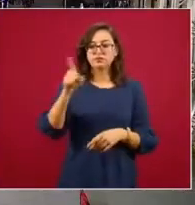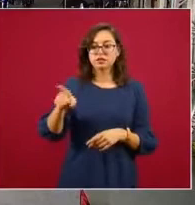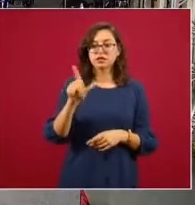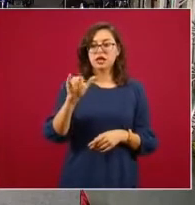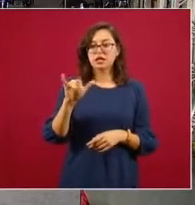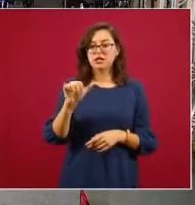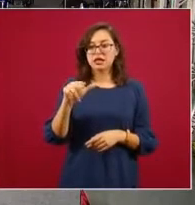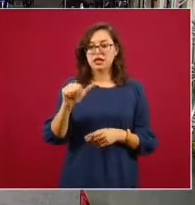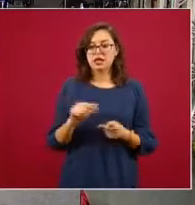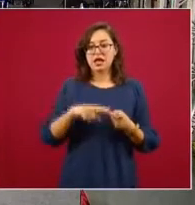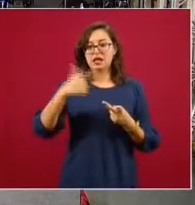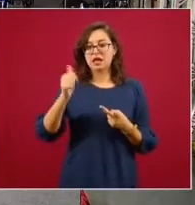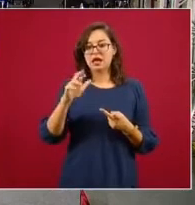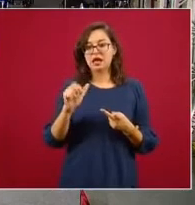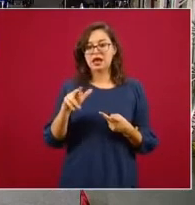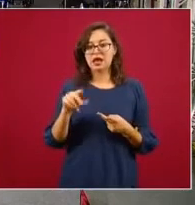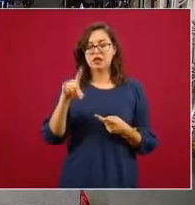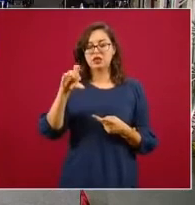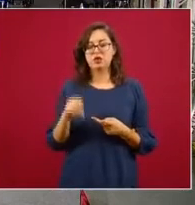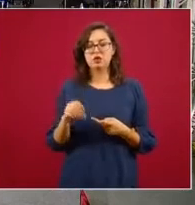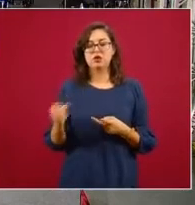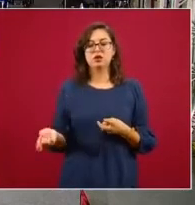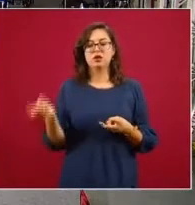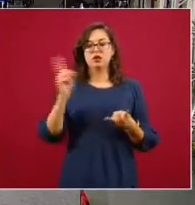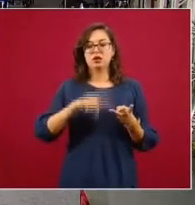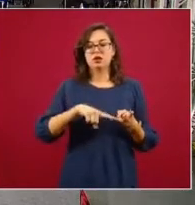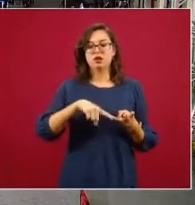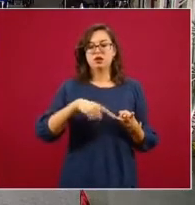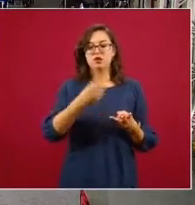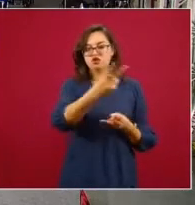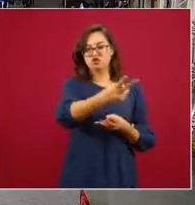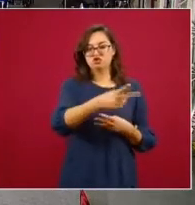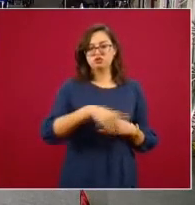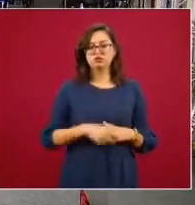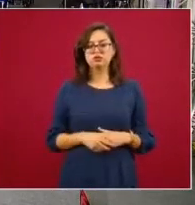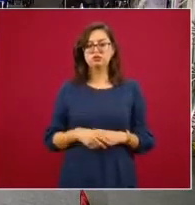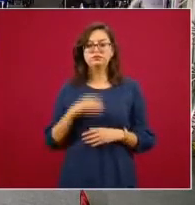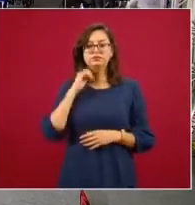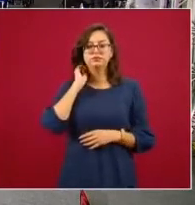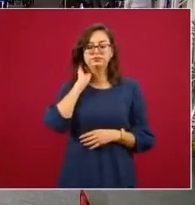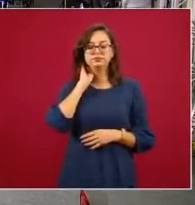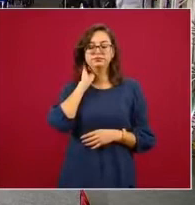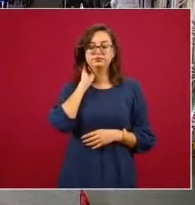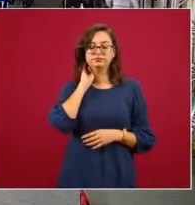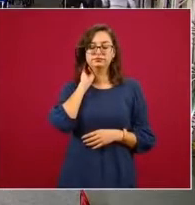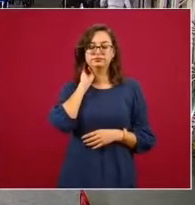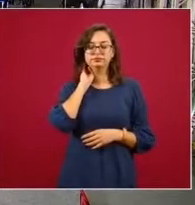Pulso Saludable, Carlos de 1+1 y nos vamos con 2 por acá.